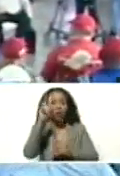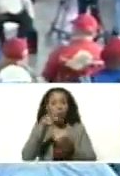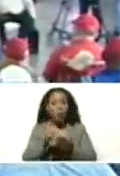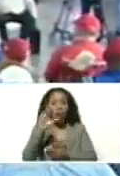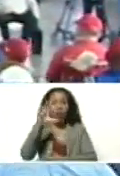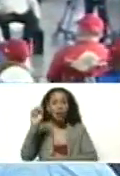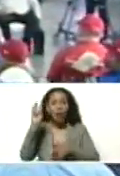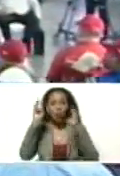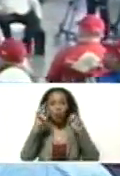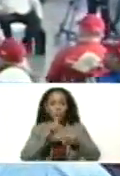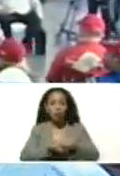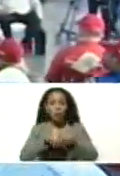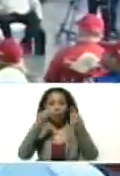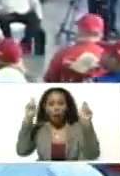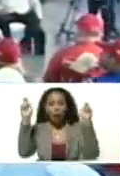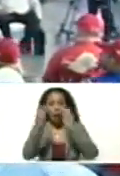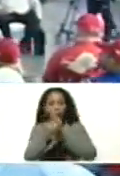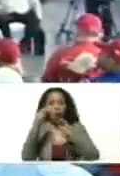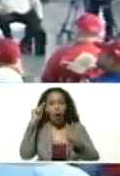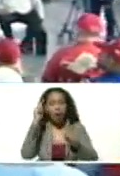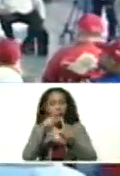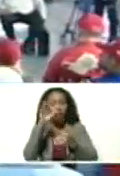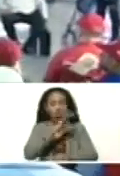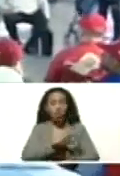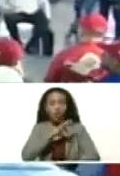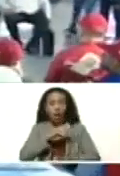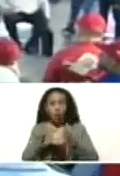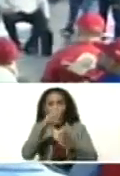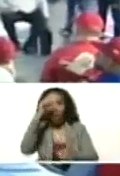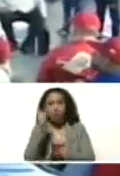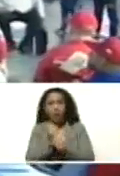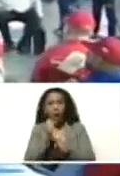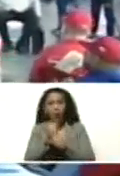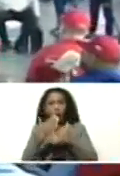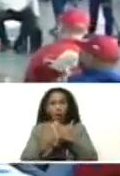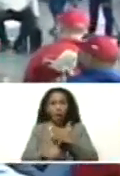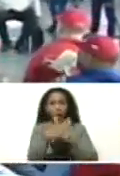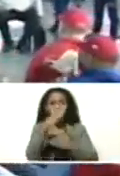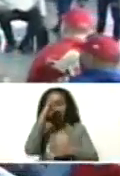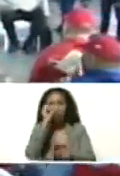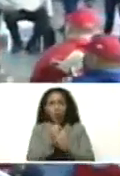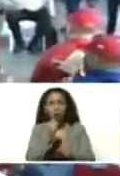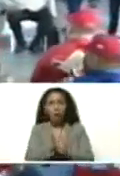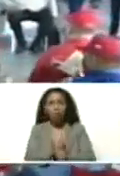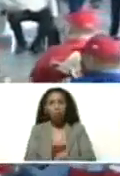nueva época de transición al socialismo con la clase obrera adelante.